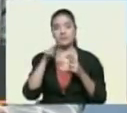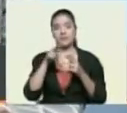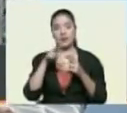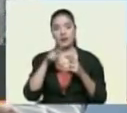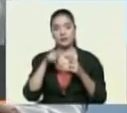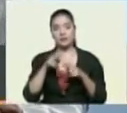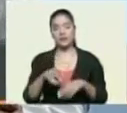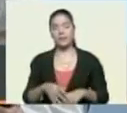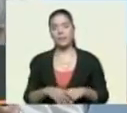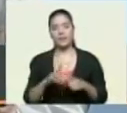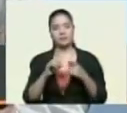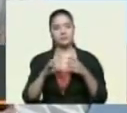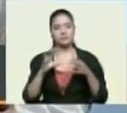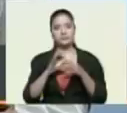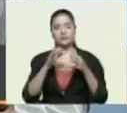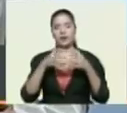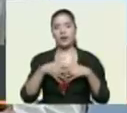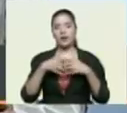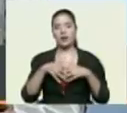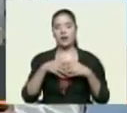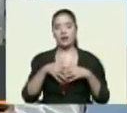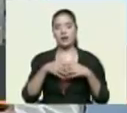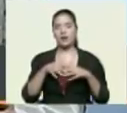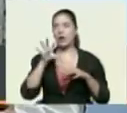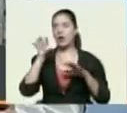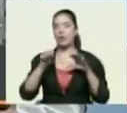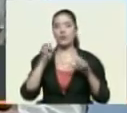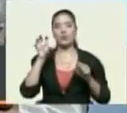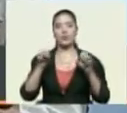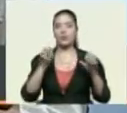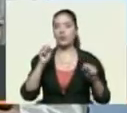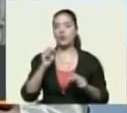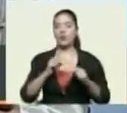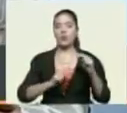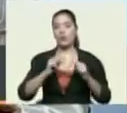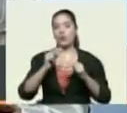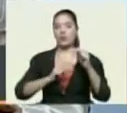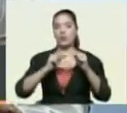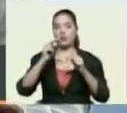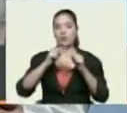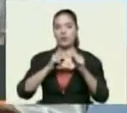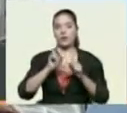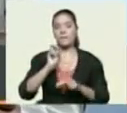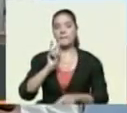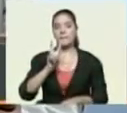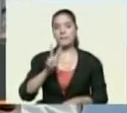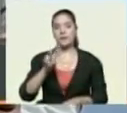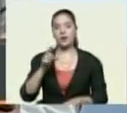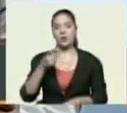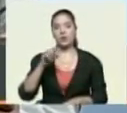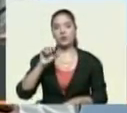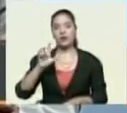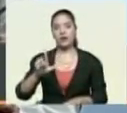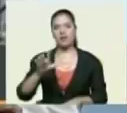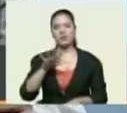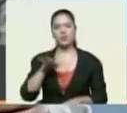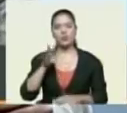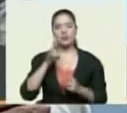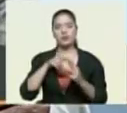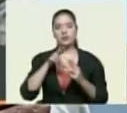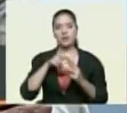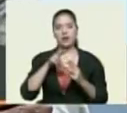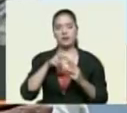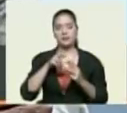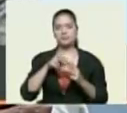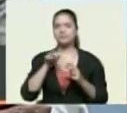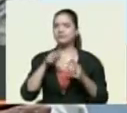Táchira, vinculados a la empresa Importaciones Constructoras BJL, ubicada en el estado Táchira.